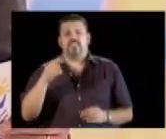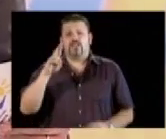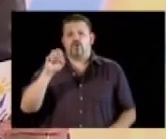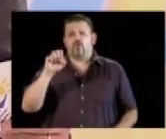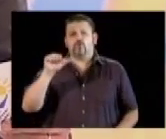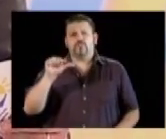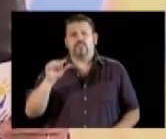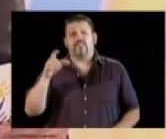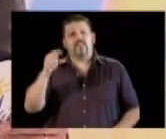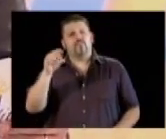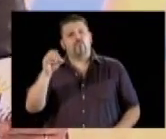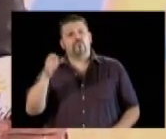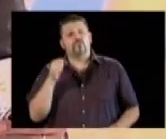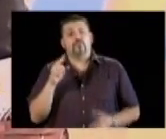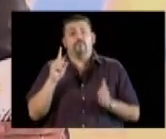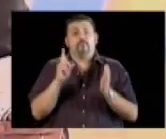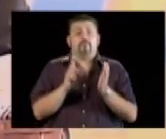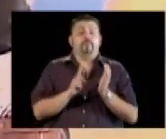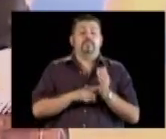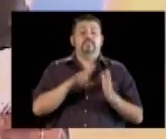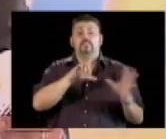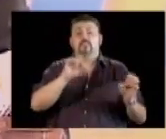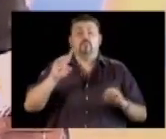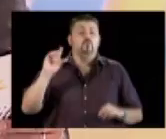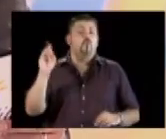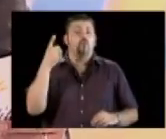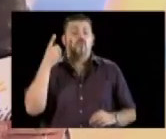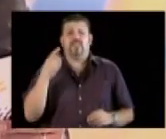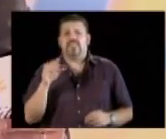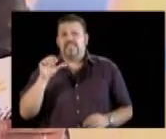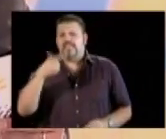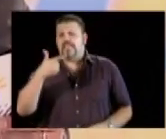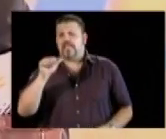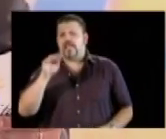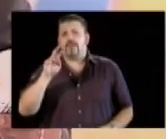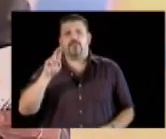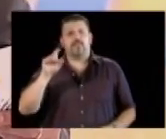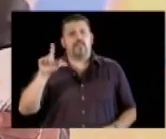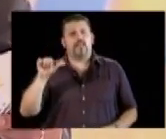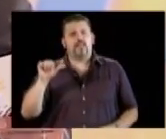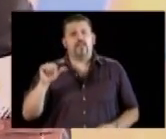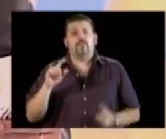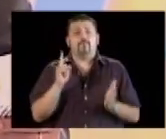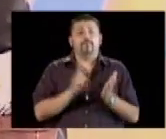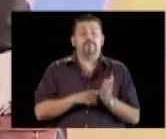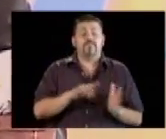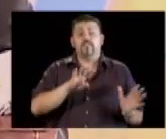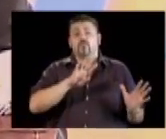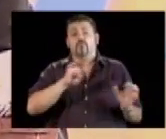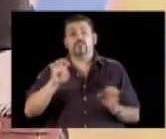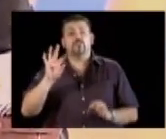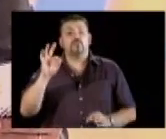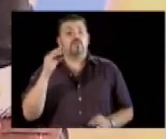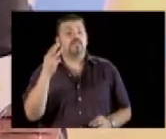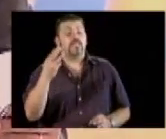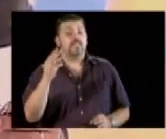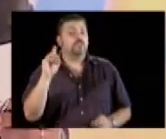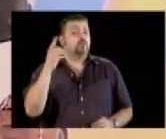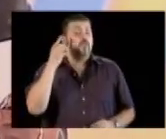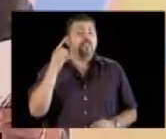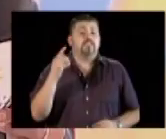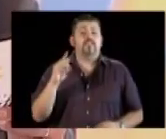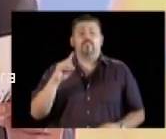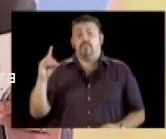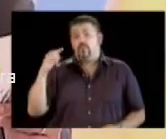Texcoco, $1,768. Gabriel Lamas Flores y Cointa Bernal, $1,943 de Guadalajara.